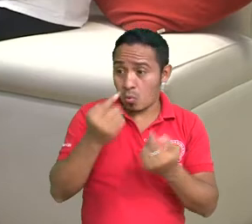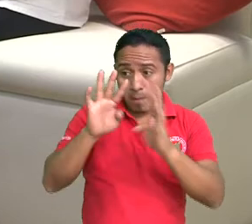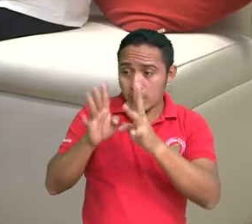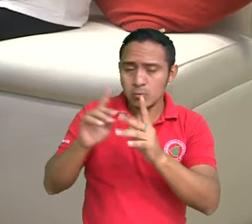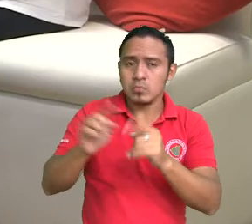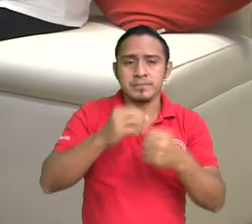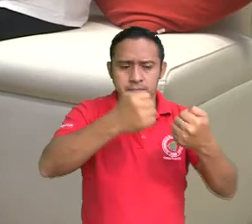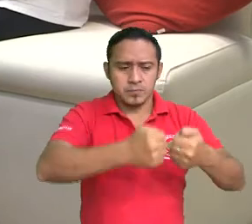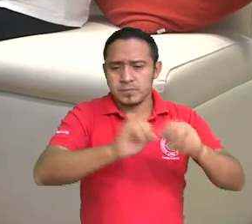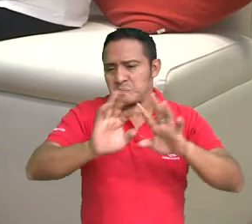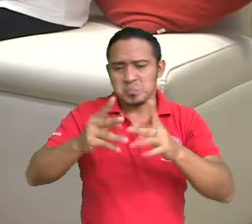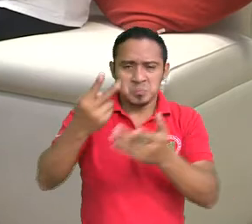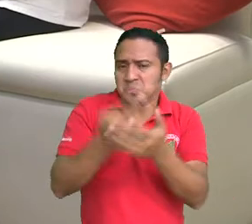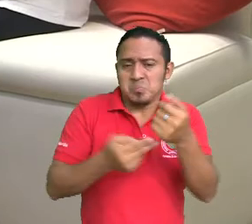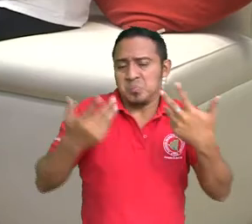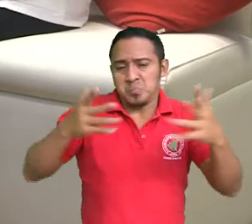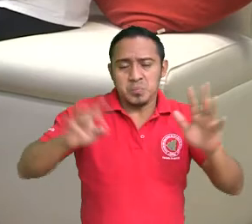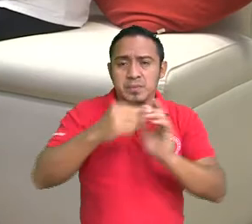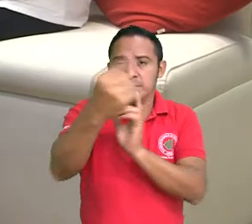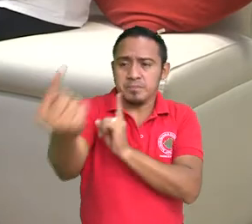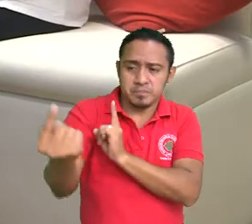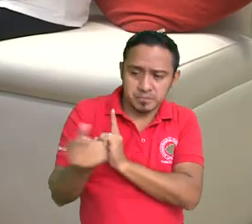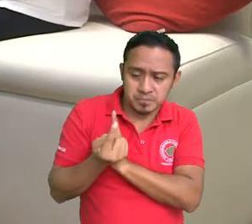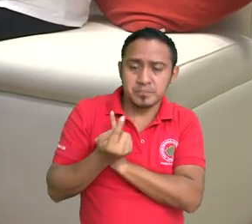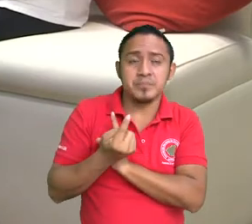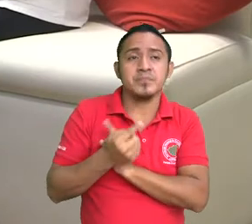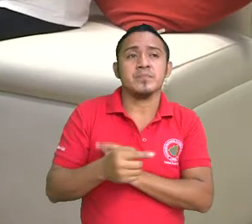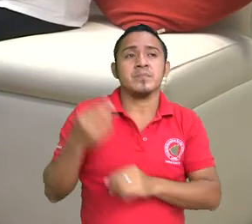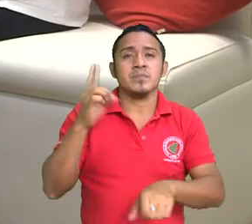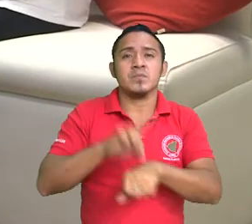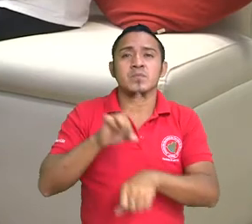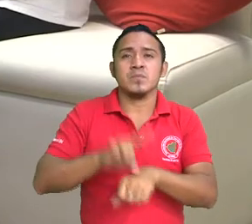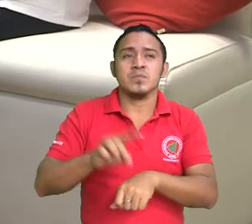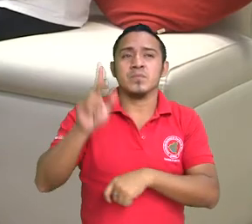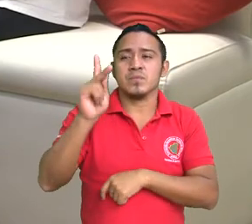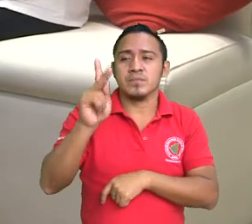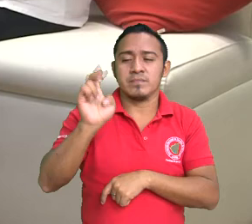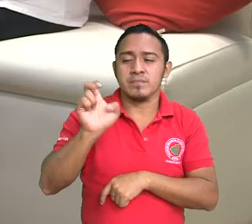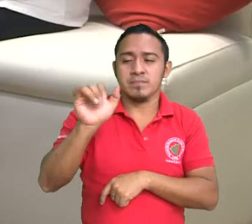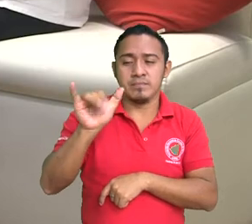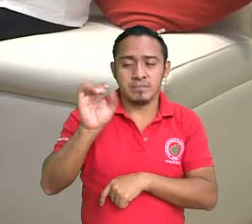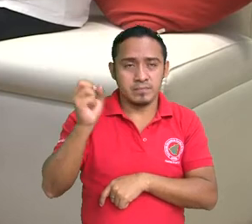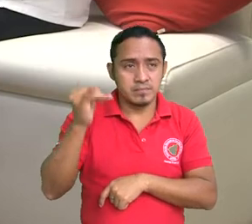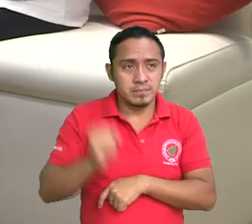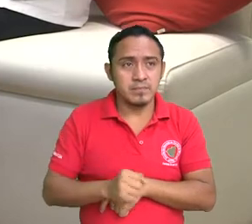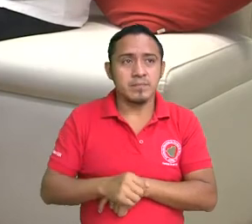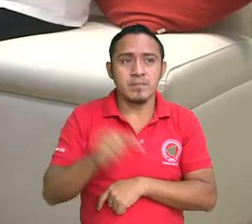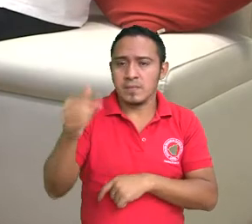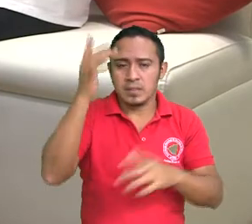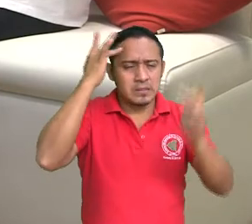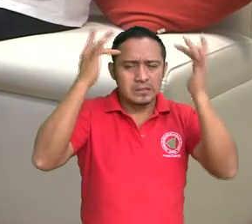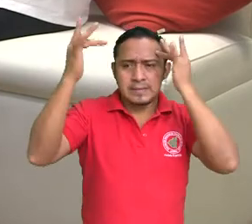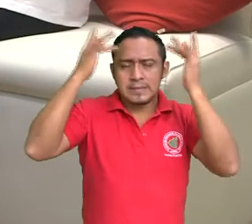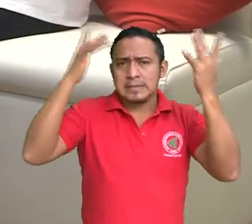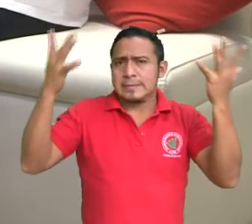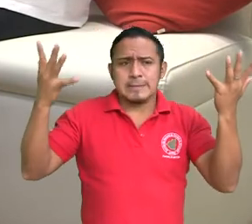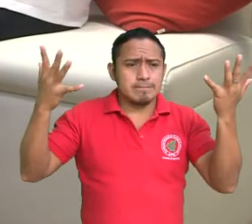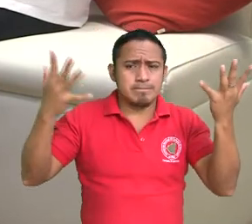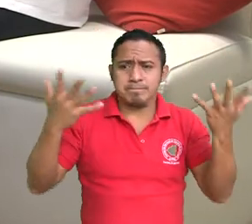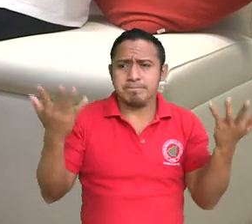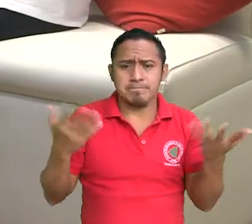llega preocupado a la consulta donde la doctora Keisel Tamirano, dermatóloga, que está preocupadísimo porque ya no